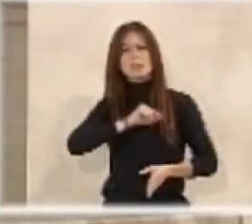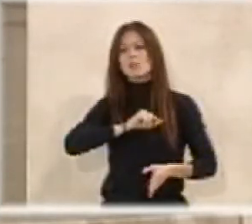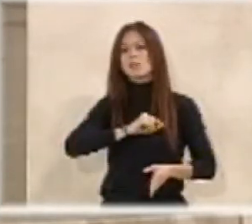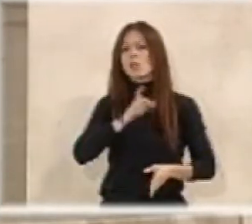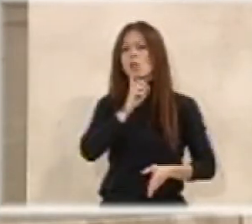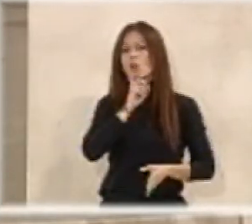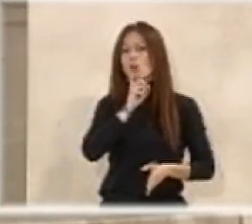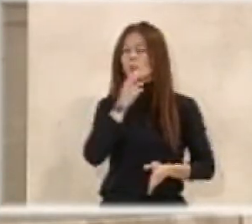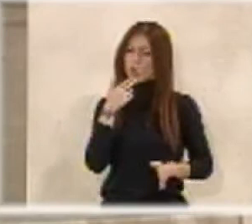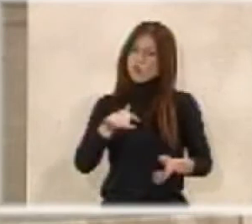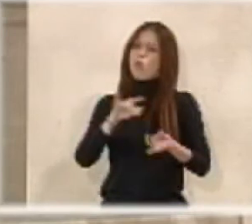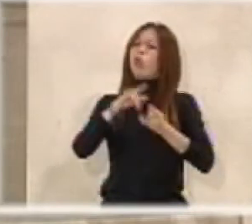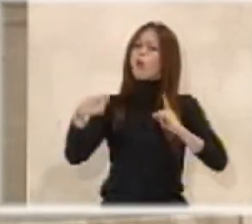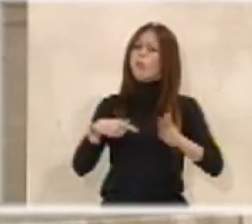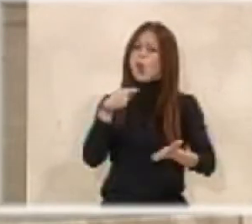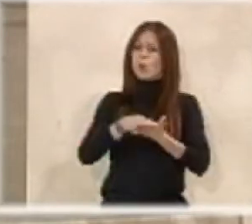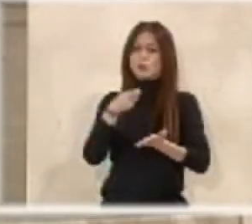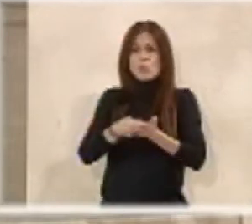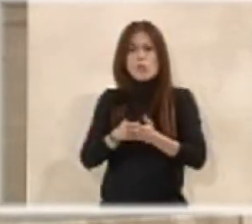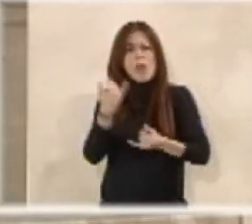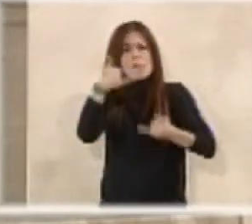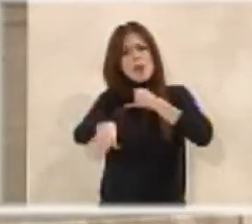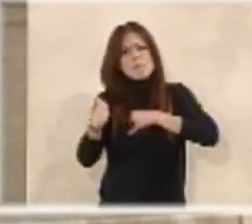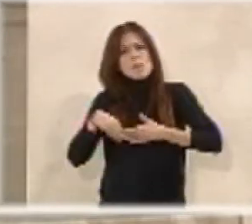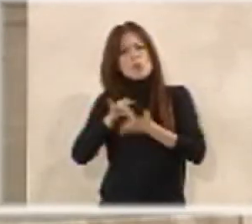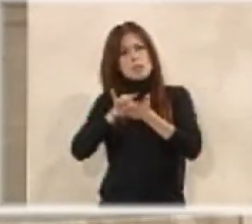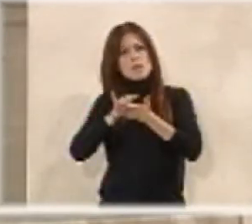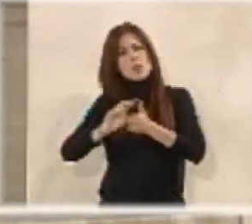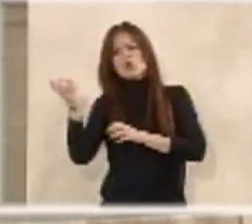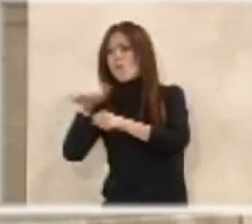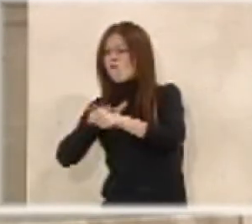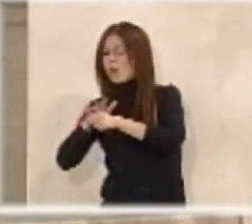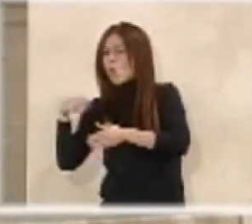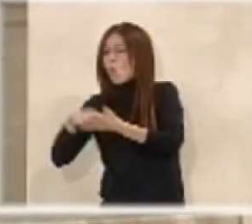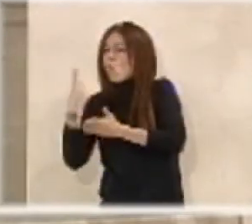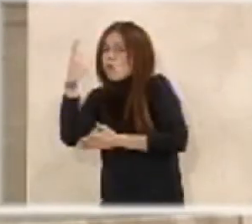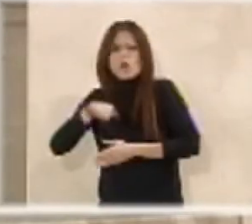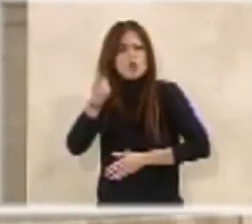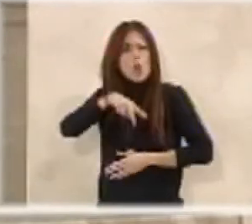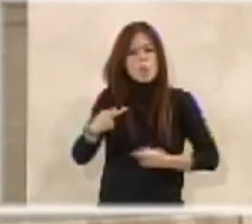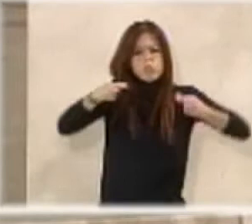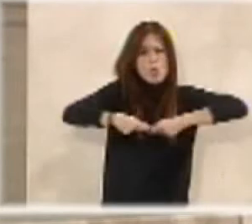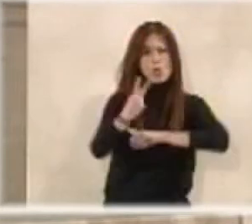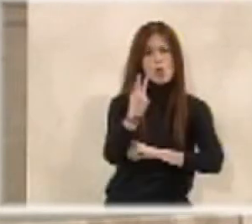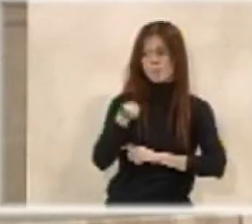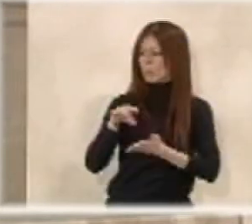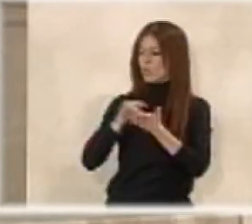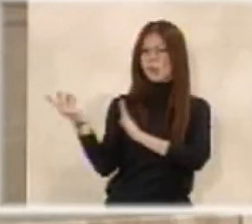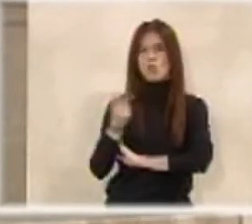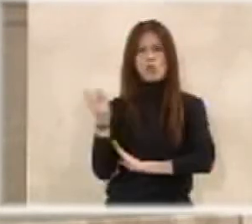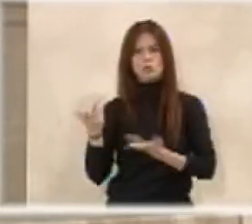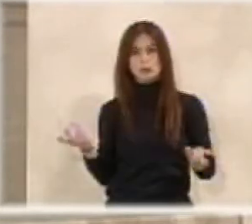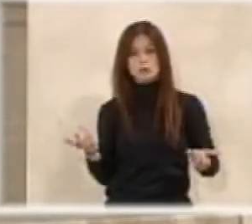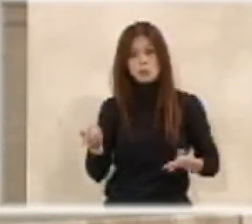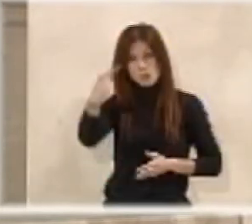una doble contribución para tener el mismo servicio a lo mejor que otros barrios. Con lo cual, ustedes están por un